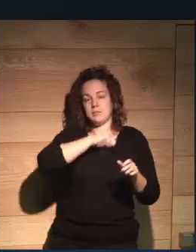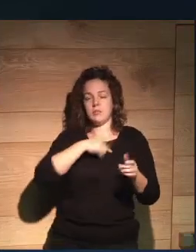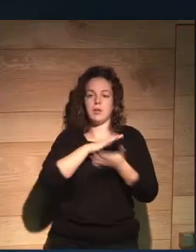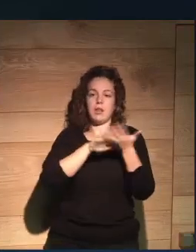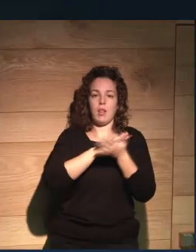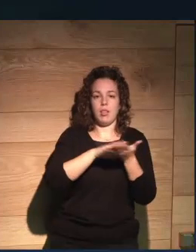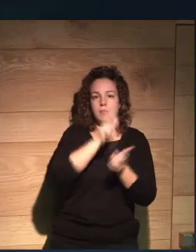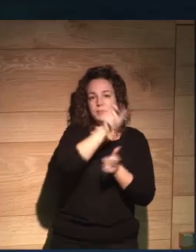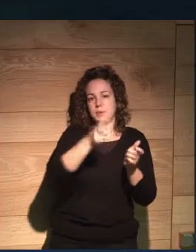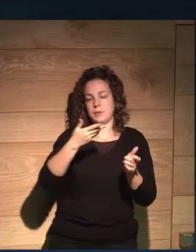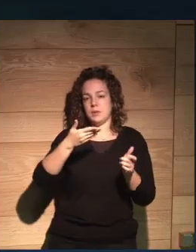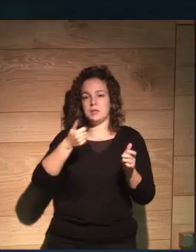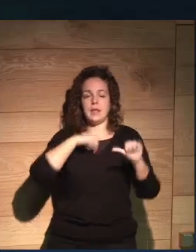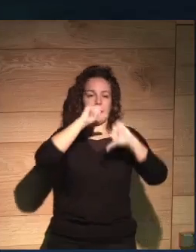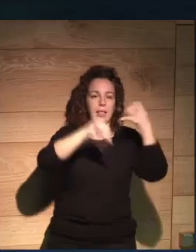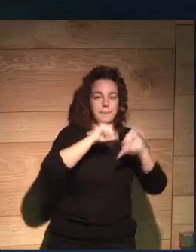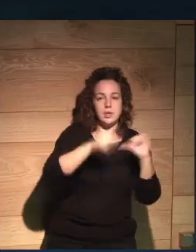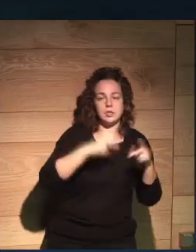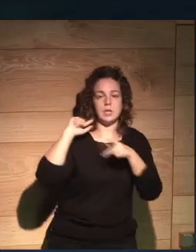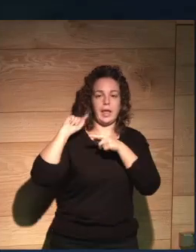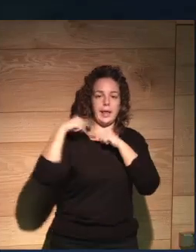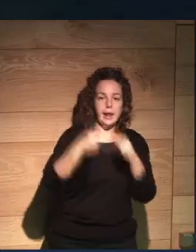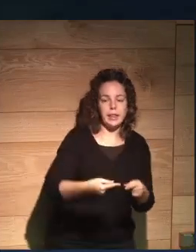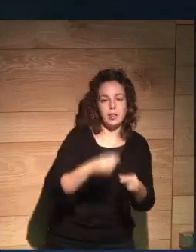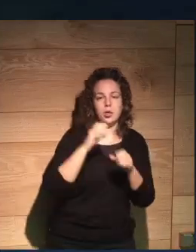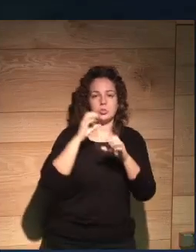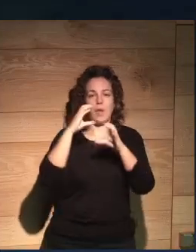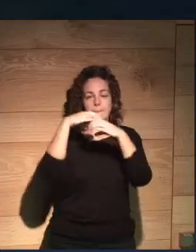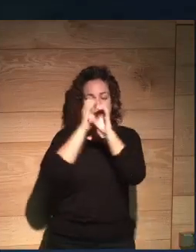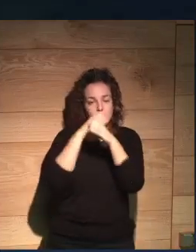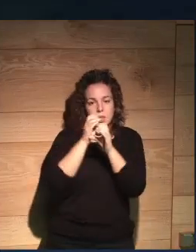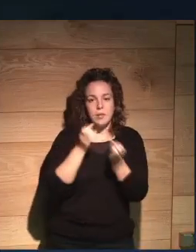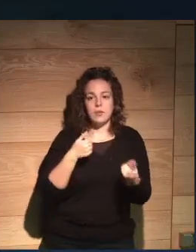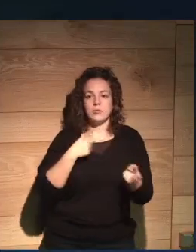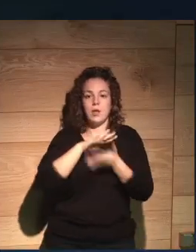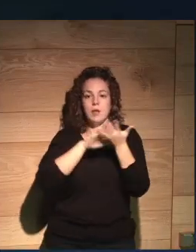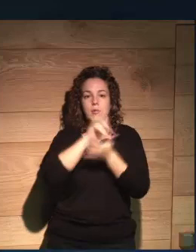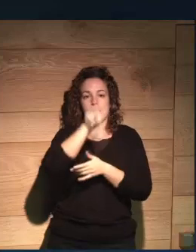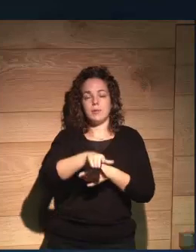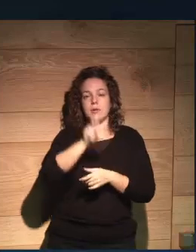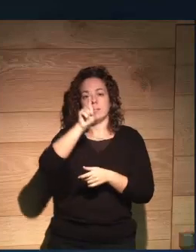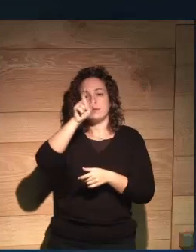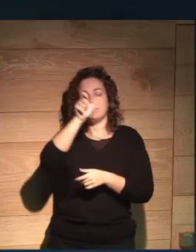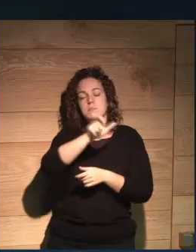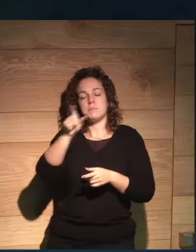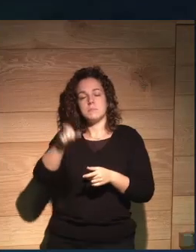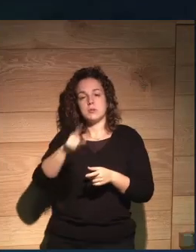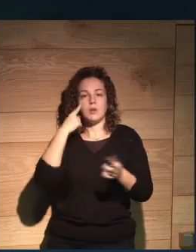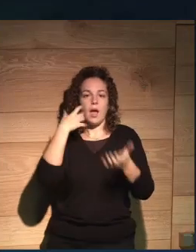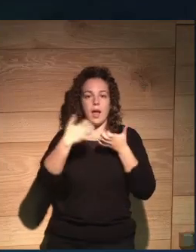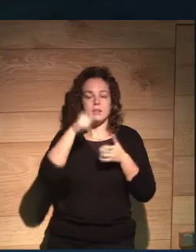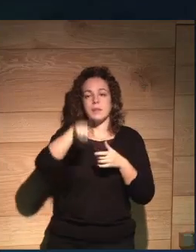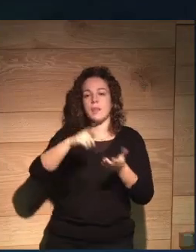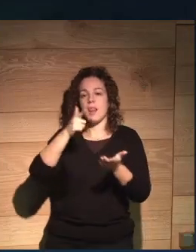con genéticos, he hablado con químicos, he hablado con bioquímicos y he hablado también, pero con gente del arte, he hablado con gente